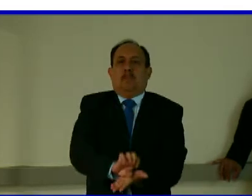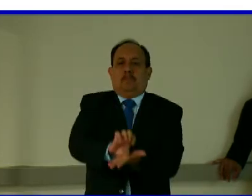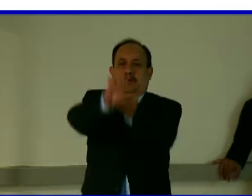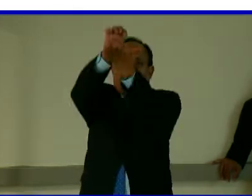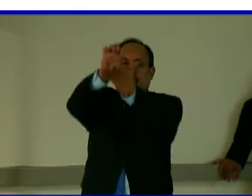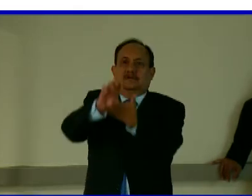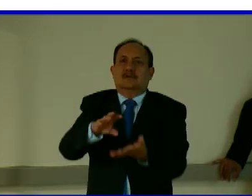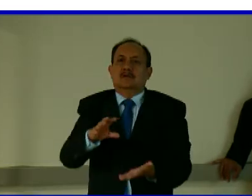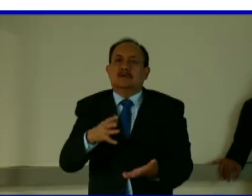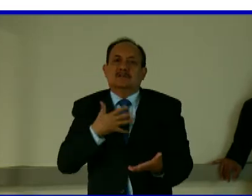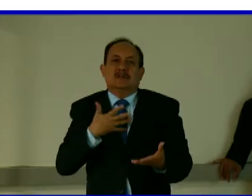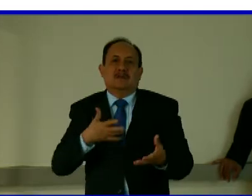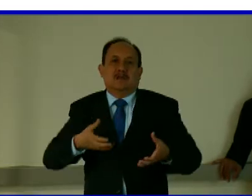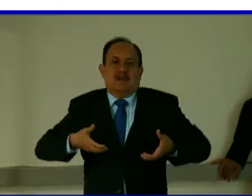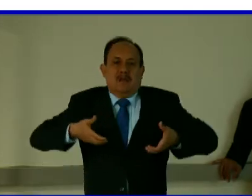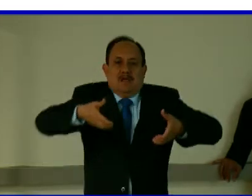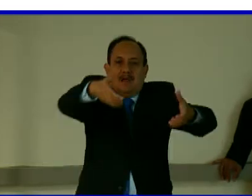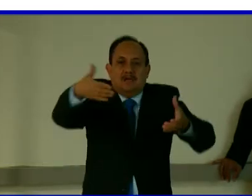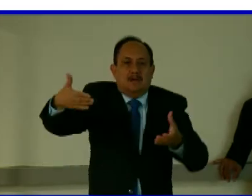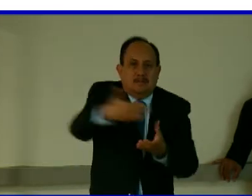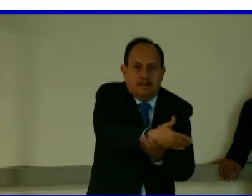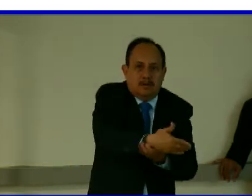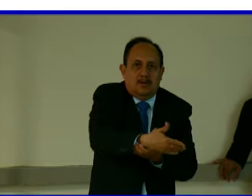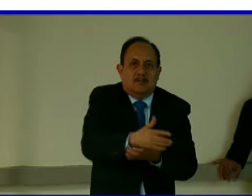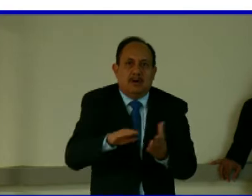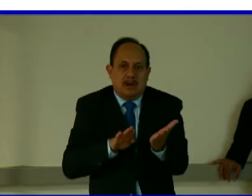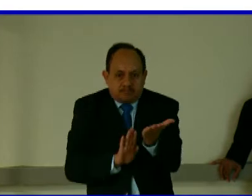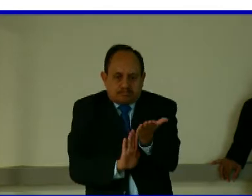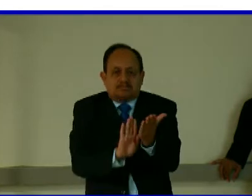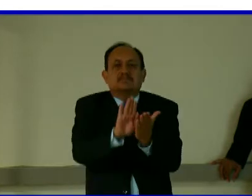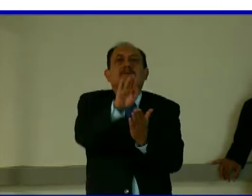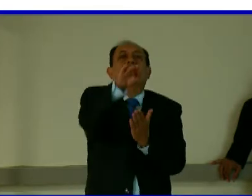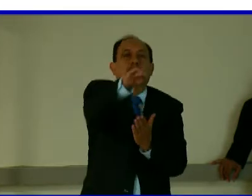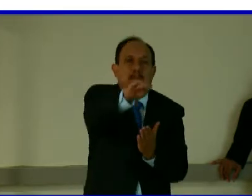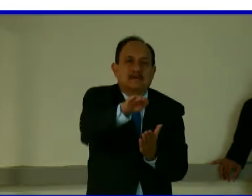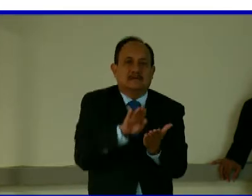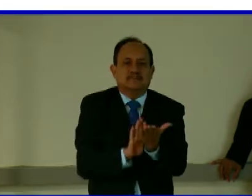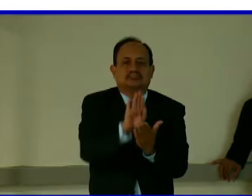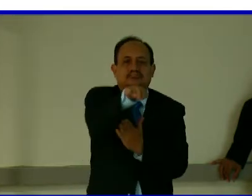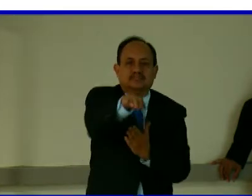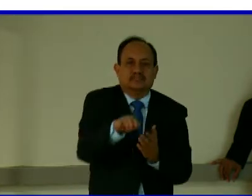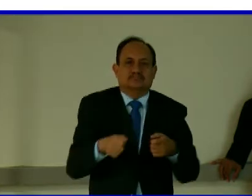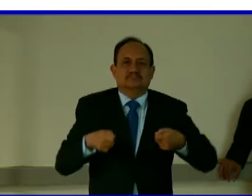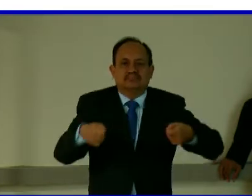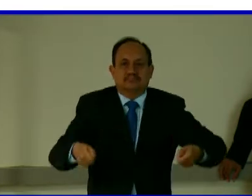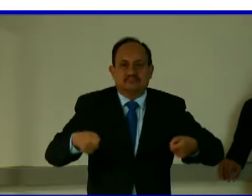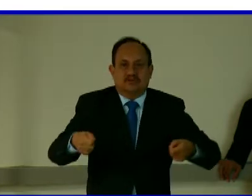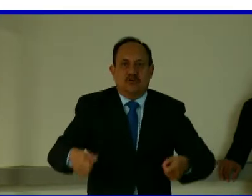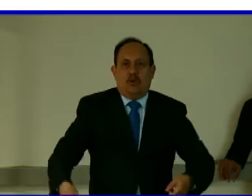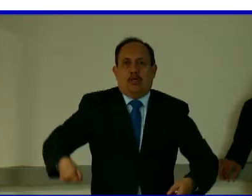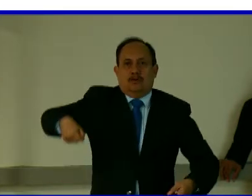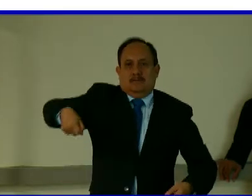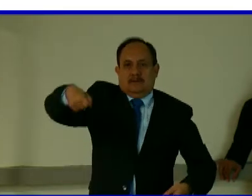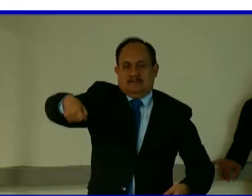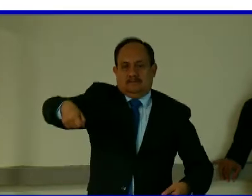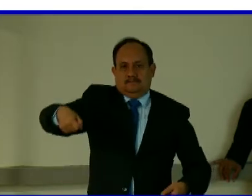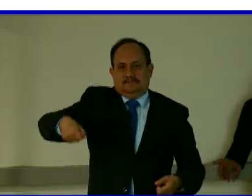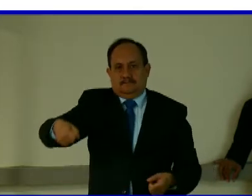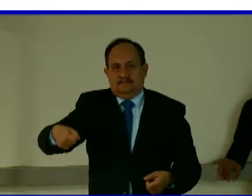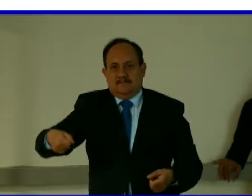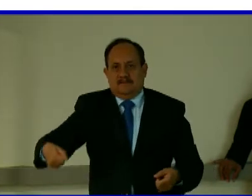Si tiene que cruzar la acera, se le pone una rampa. Ahora, si yo voy con mi maletita que arrastro